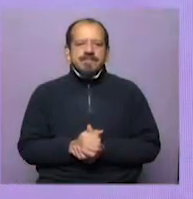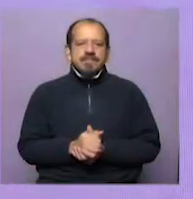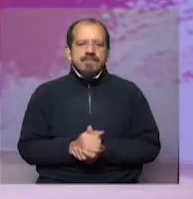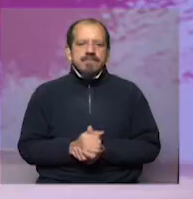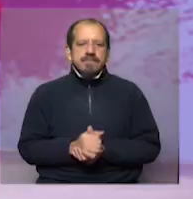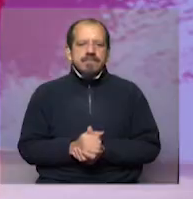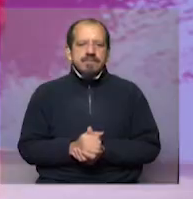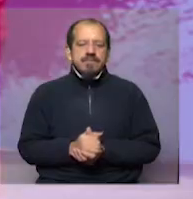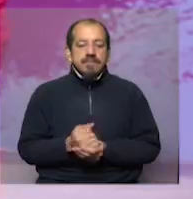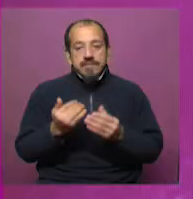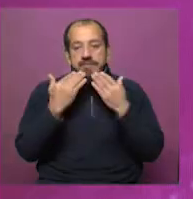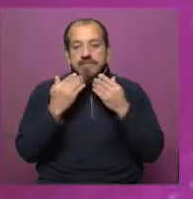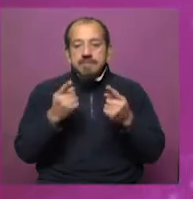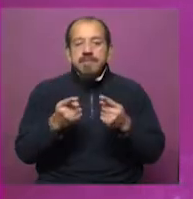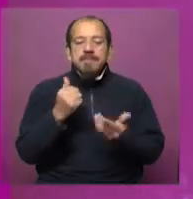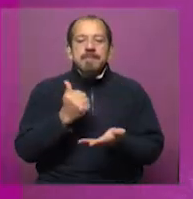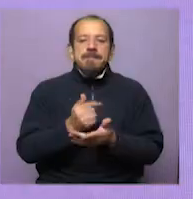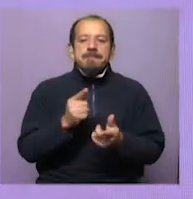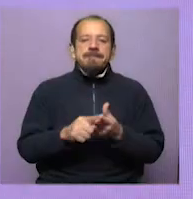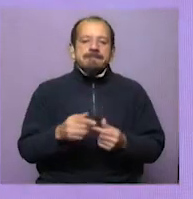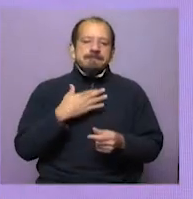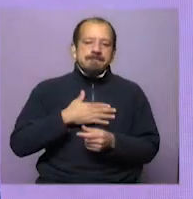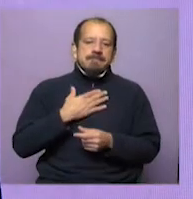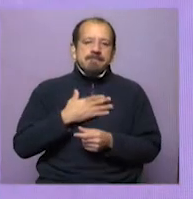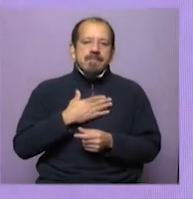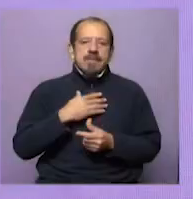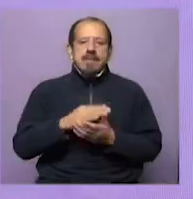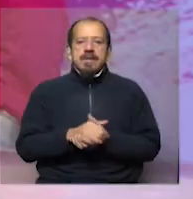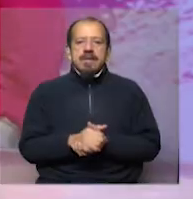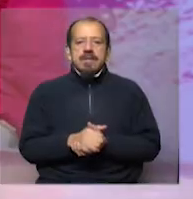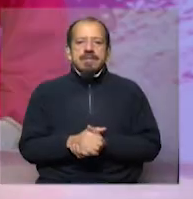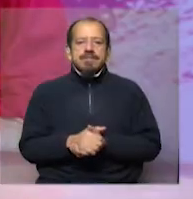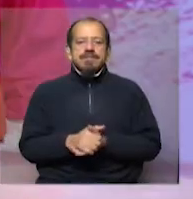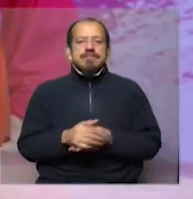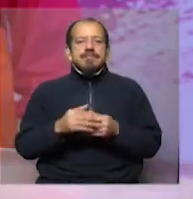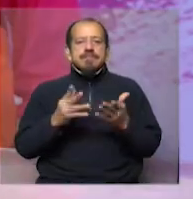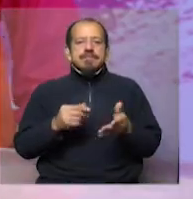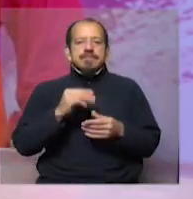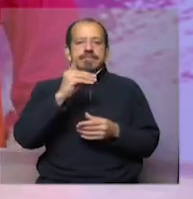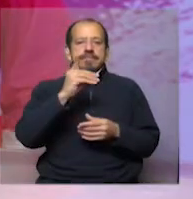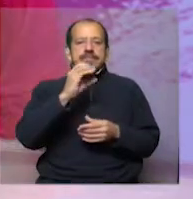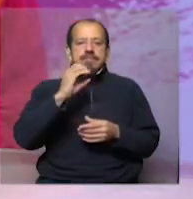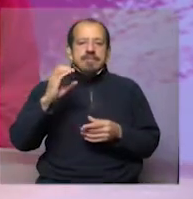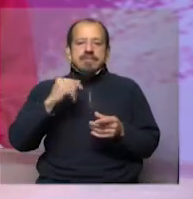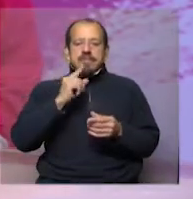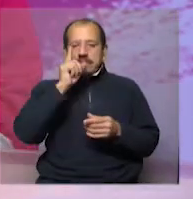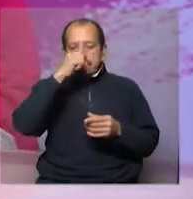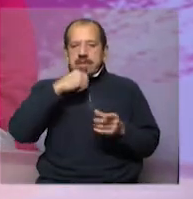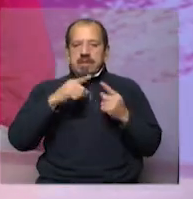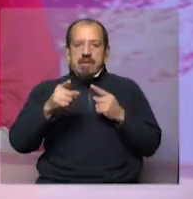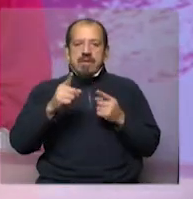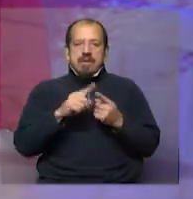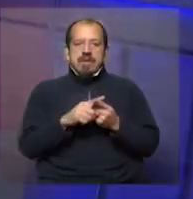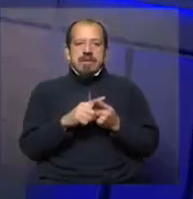Muchas gracias por estar acá una vez más. Un gustazo estar acá con ustedes. Y arrancar con esa intriga del Doc Montevideo que ponen en la gacetilla de